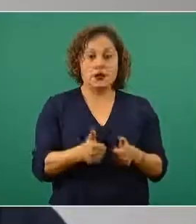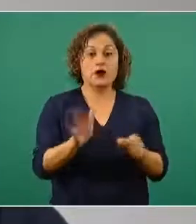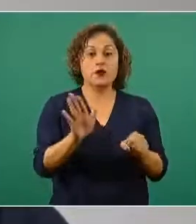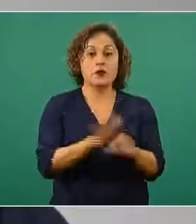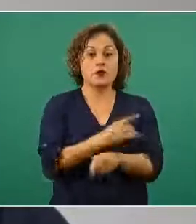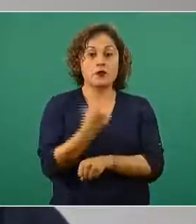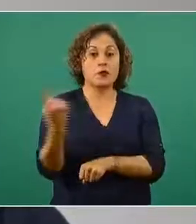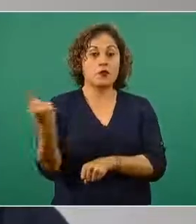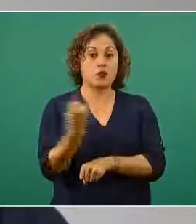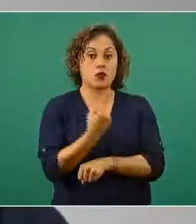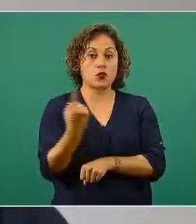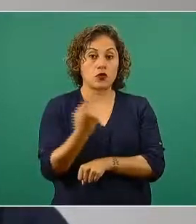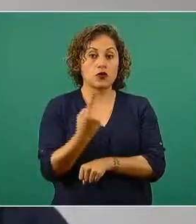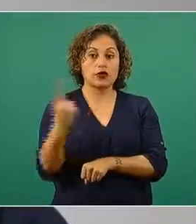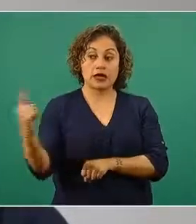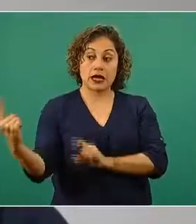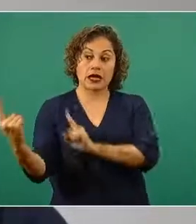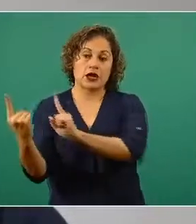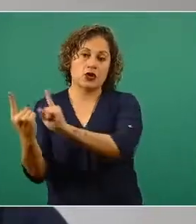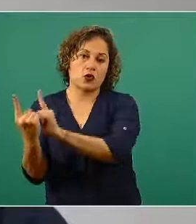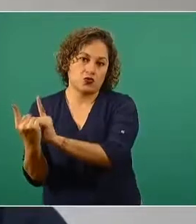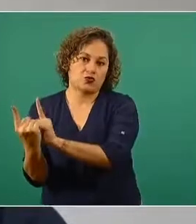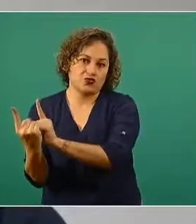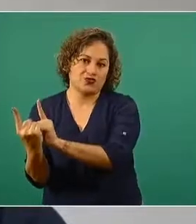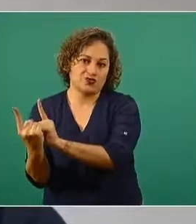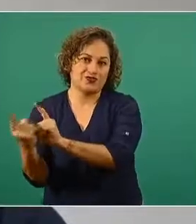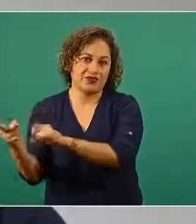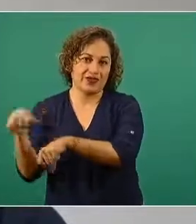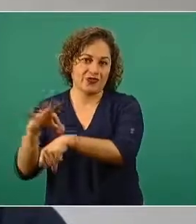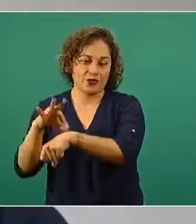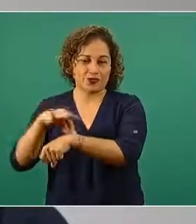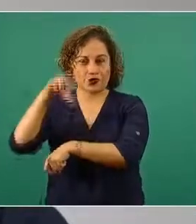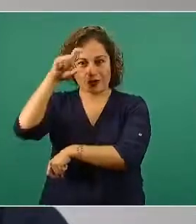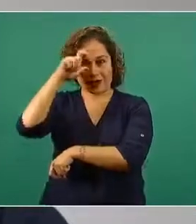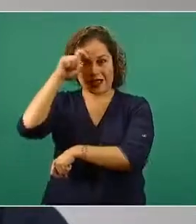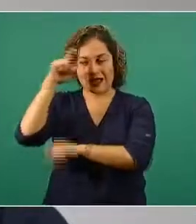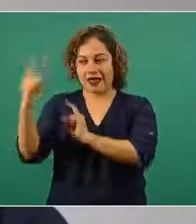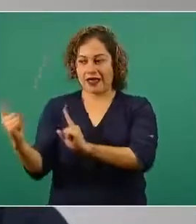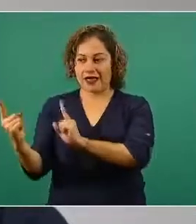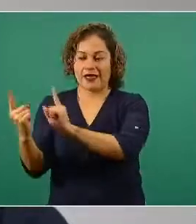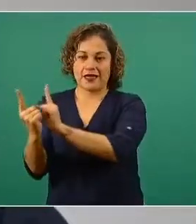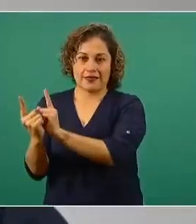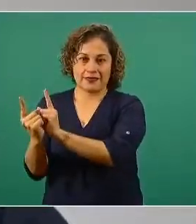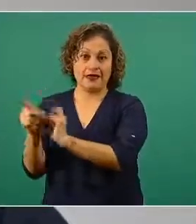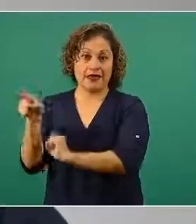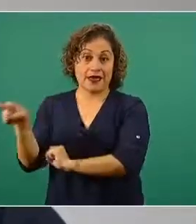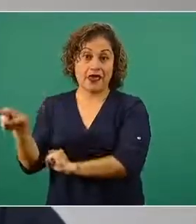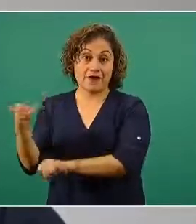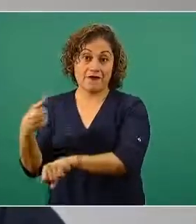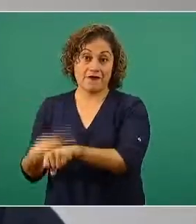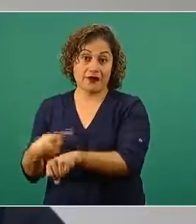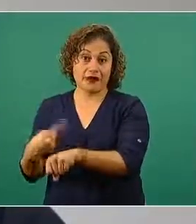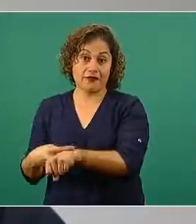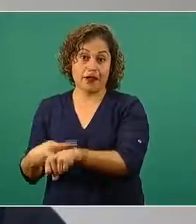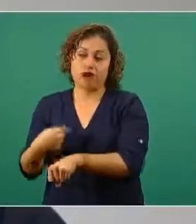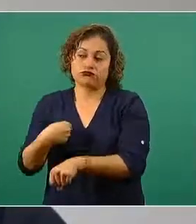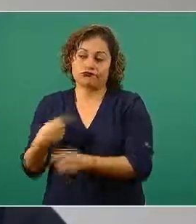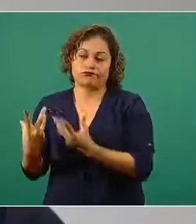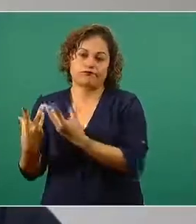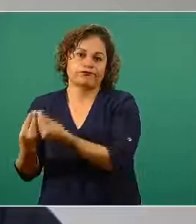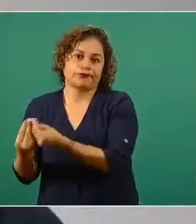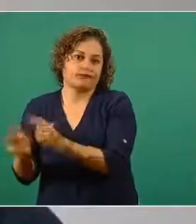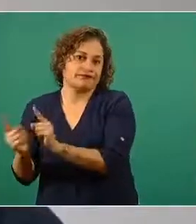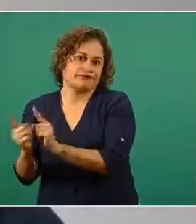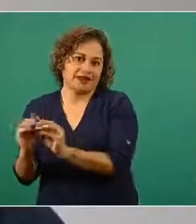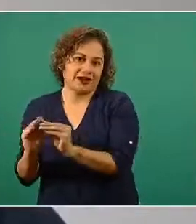fui obviamente clasificado como contacto directo del doctor Hugo López-Gatell. Nos encontramos bien de